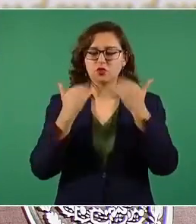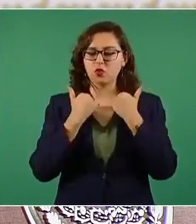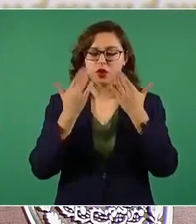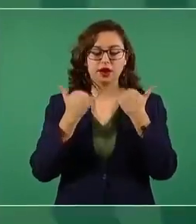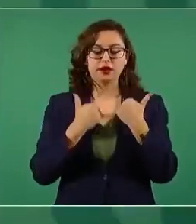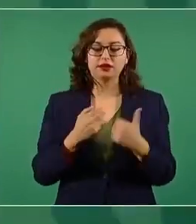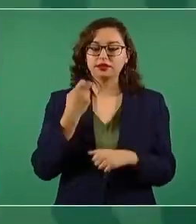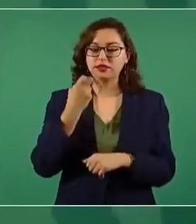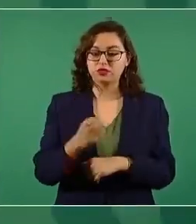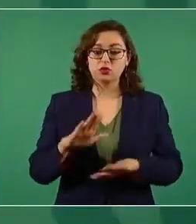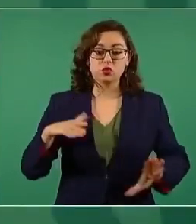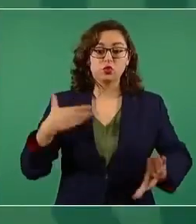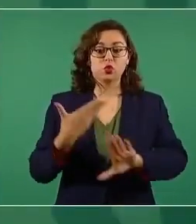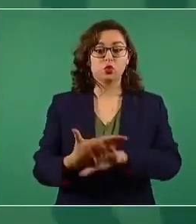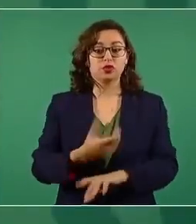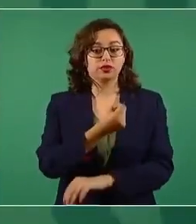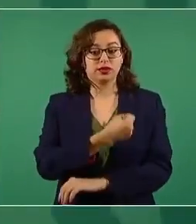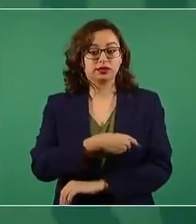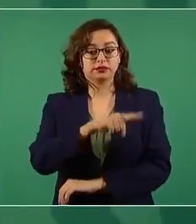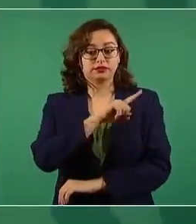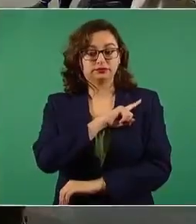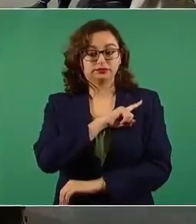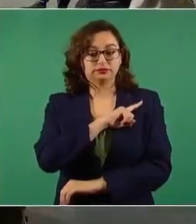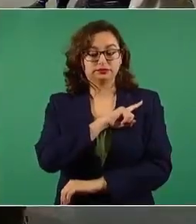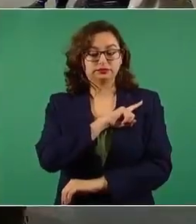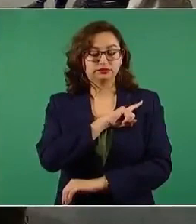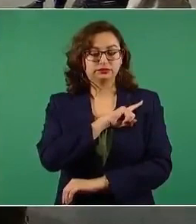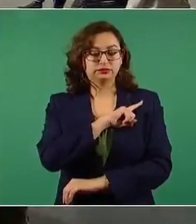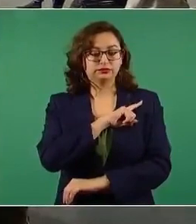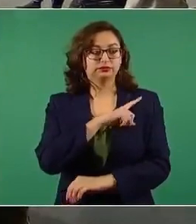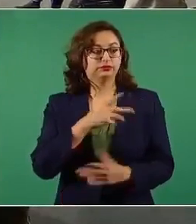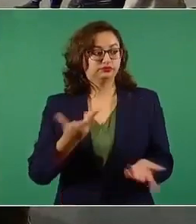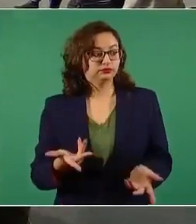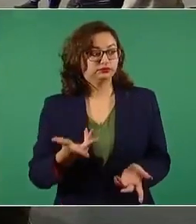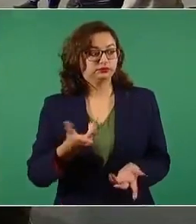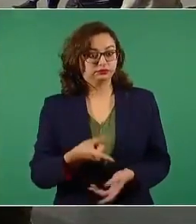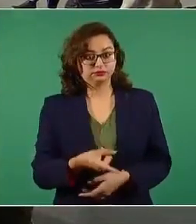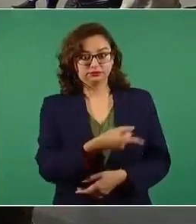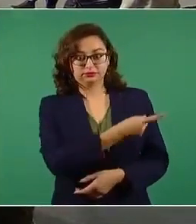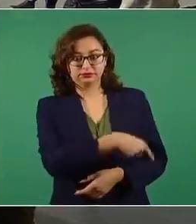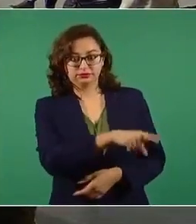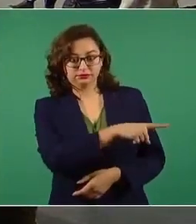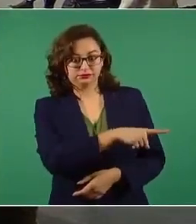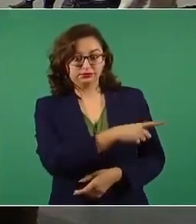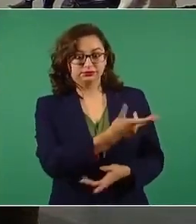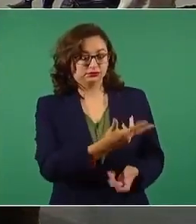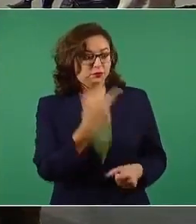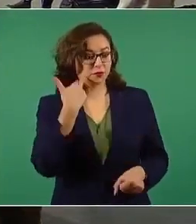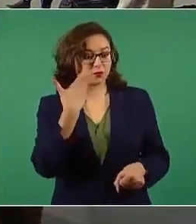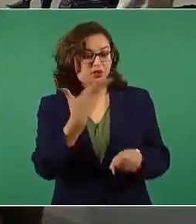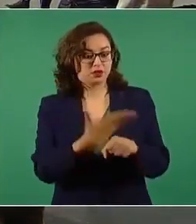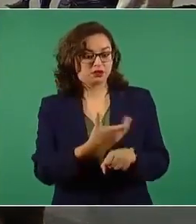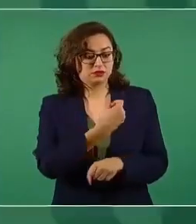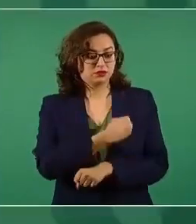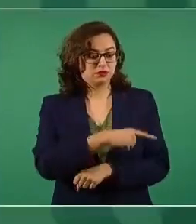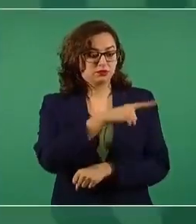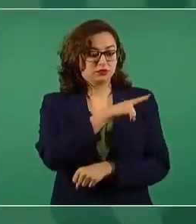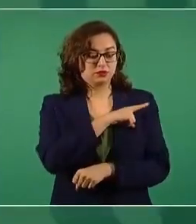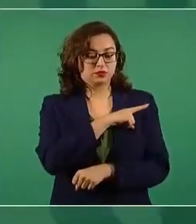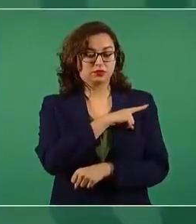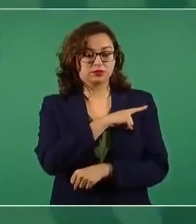nada que afecte la salud. Y además, si ellos, que son los responsables